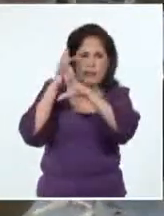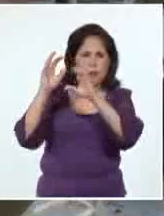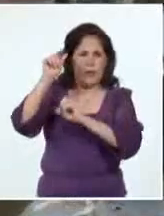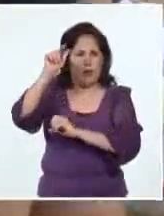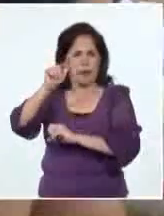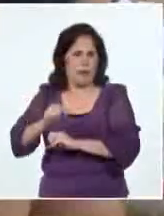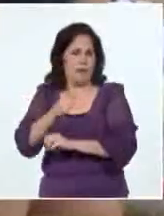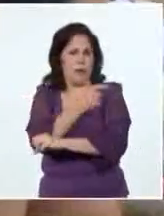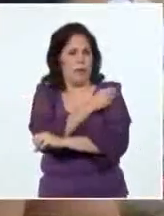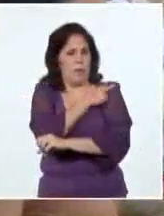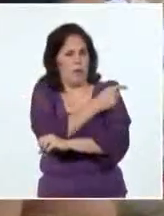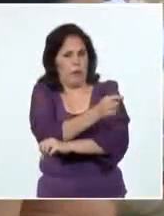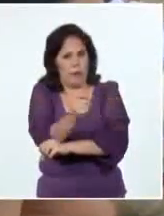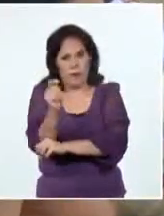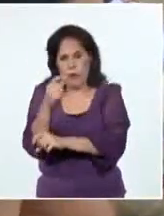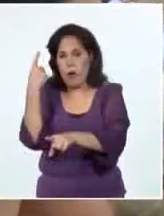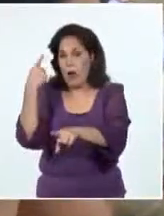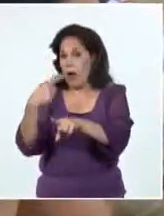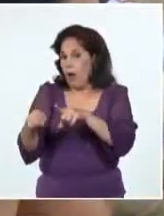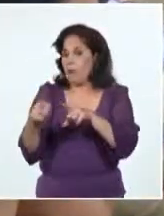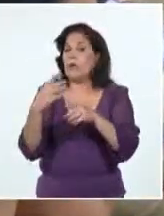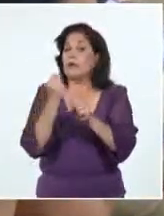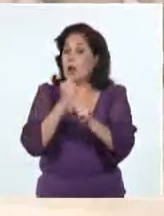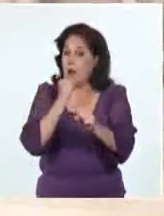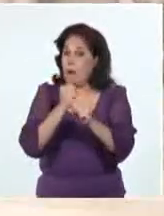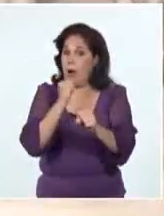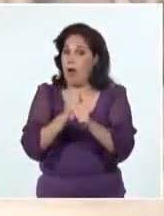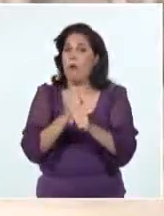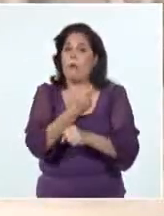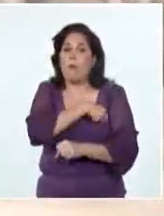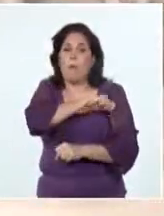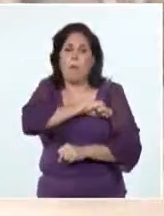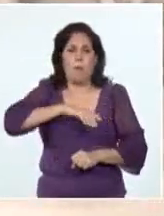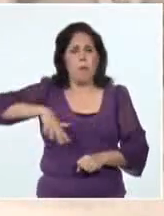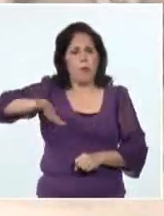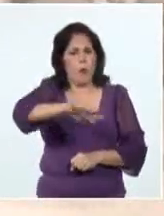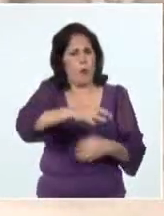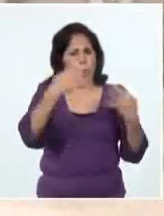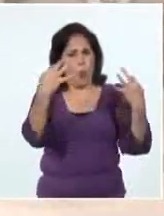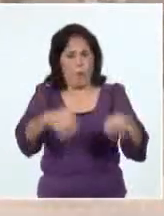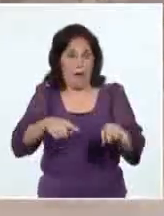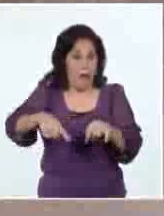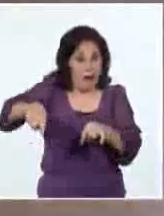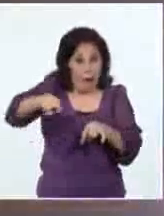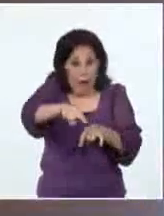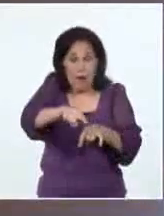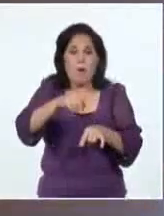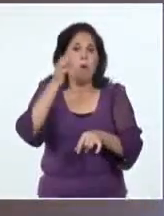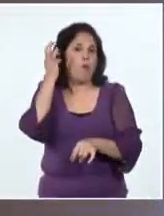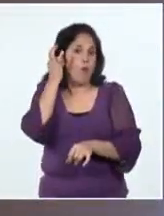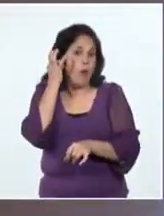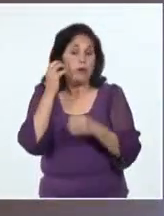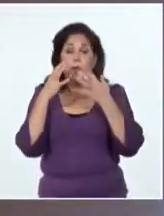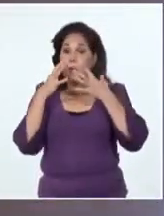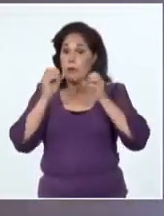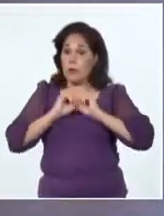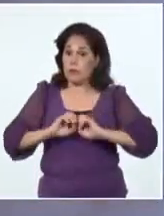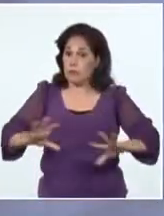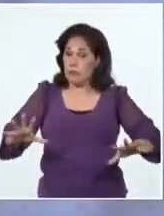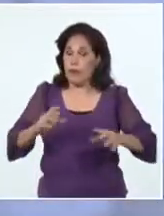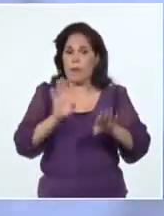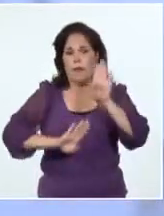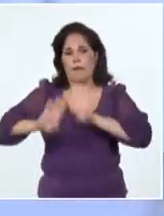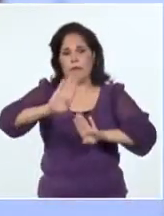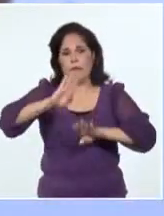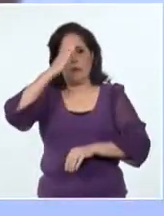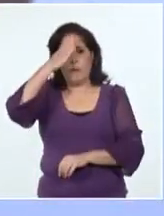científicas, profesoras e imprescindibles trabajadoras civiles. Son ellas el reflejo de las que un día sirvieron a la defensa de la